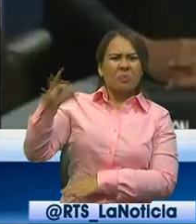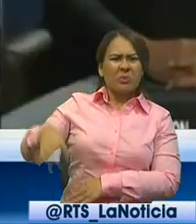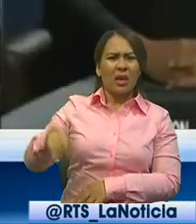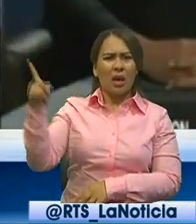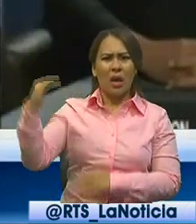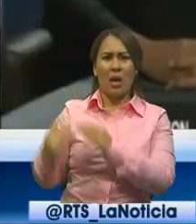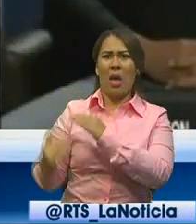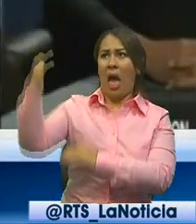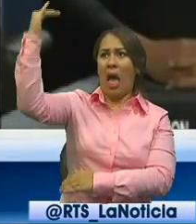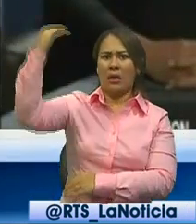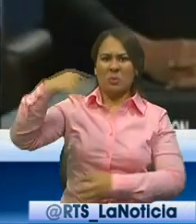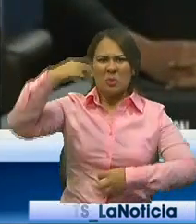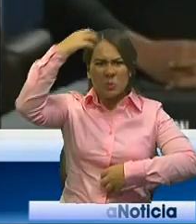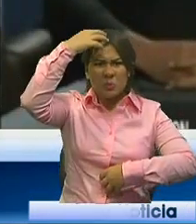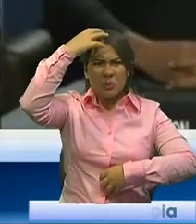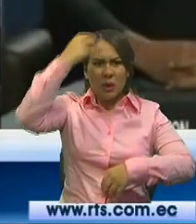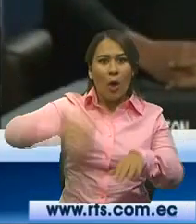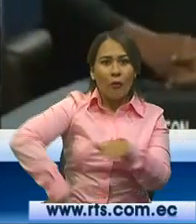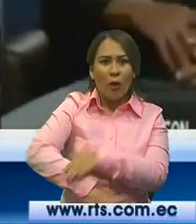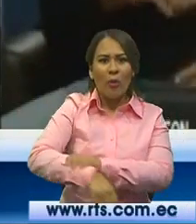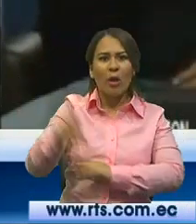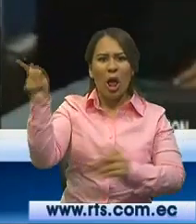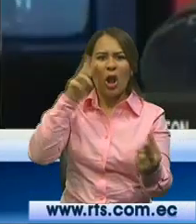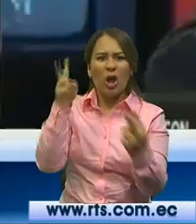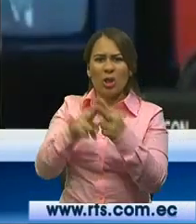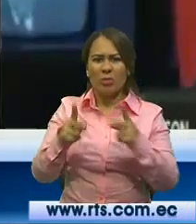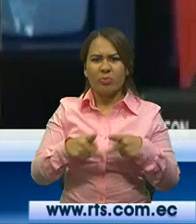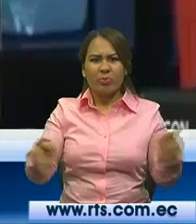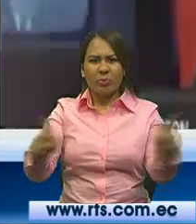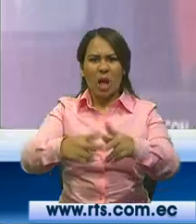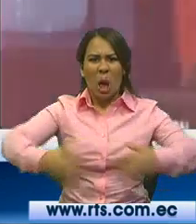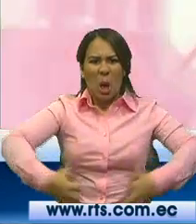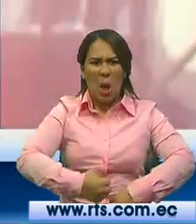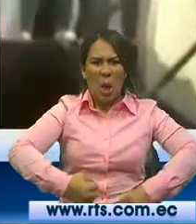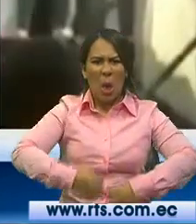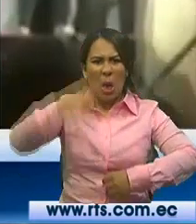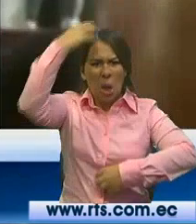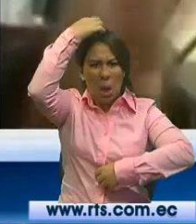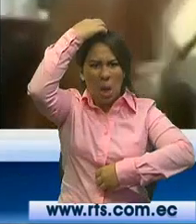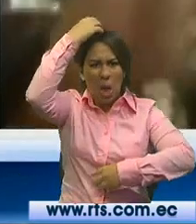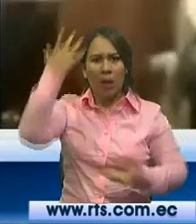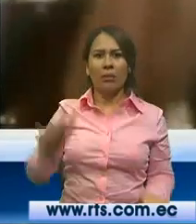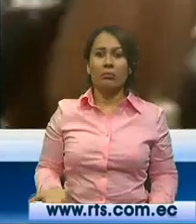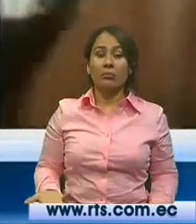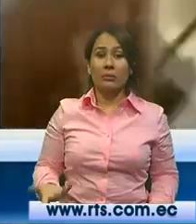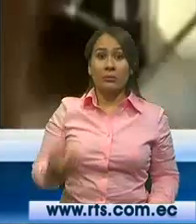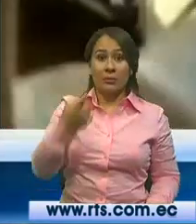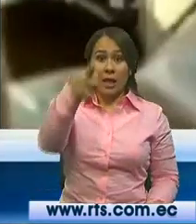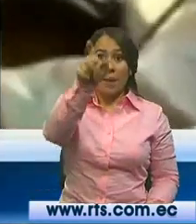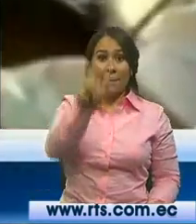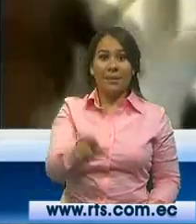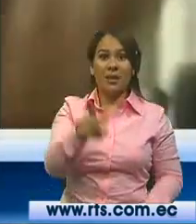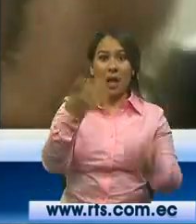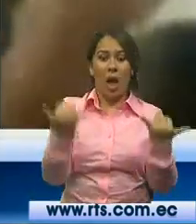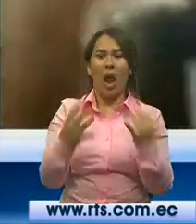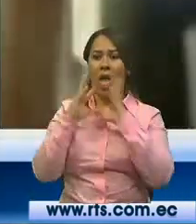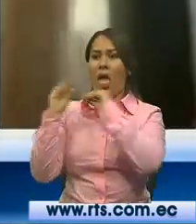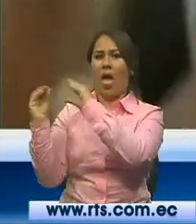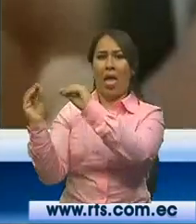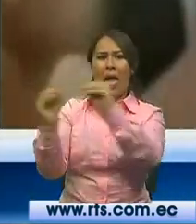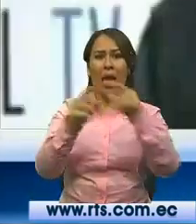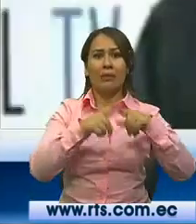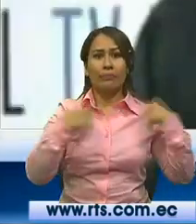muy encima de nosotros, conocen su cancha. Y está en altura, son unos negros apretados, hermano. Phillip Butters ha desencadenado todo tipo